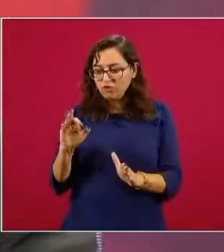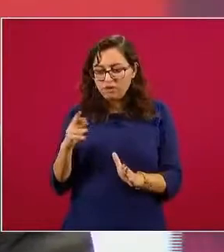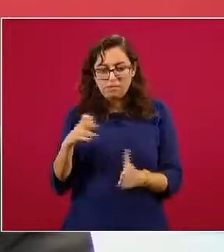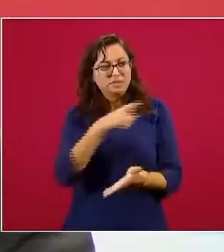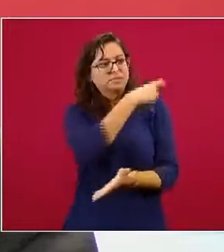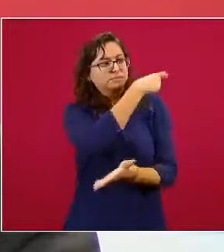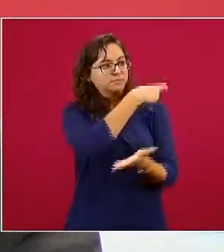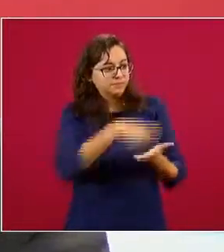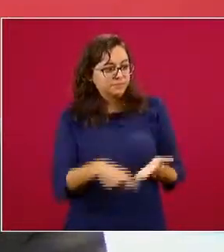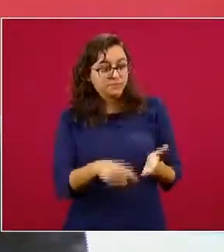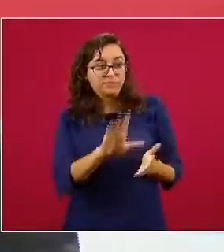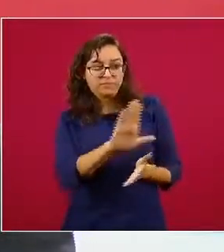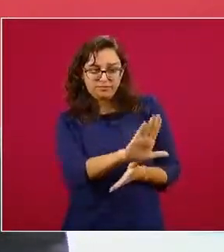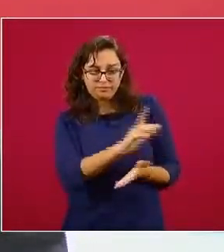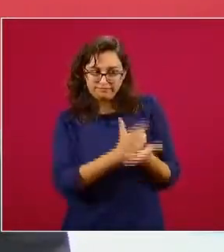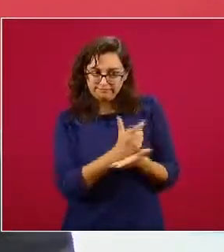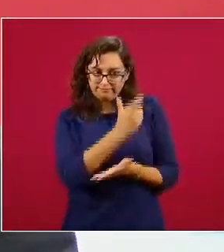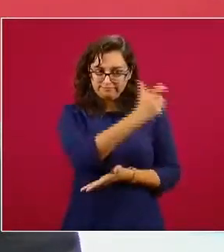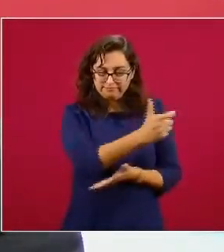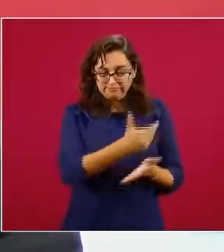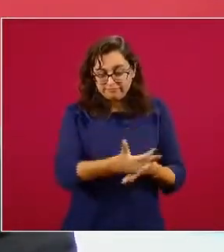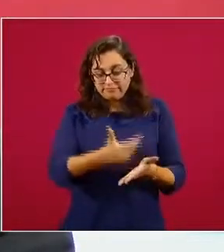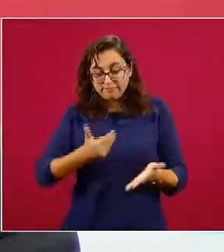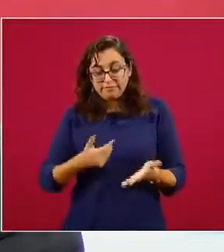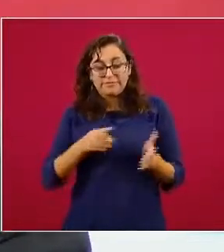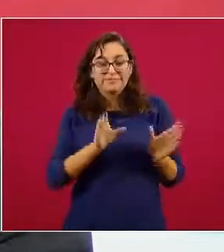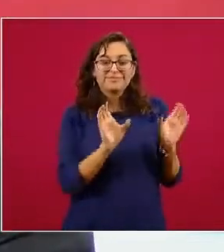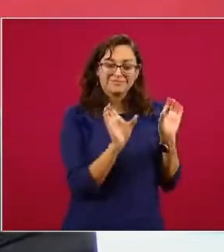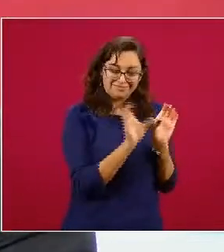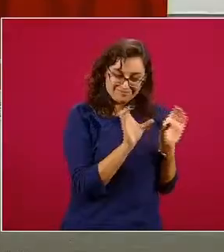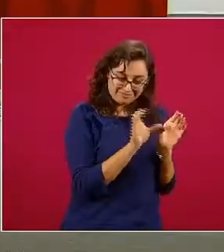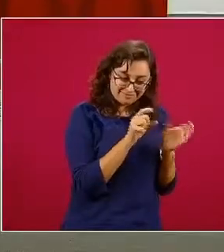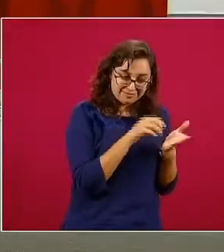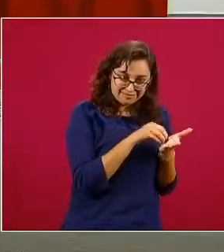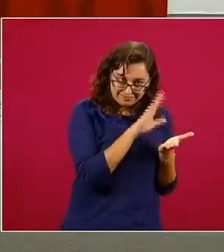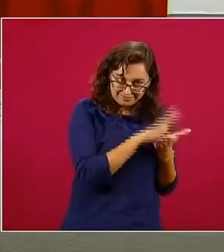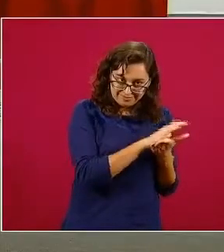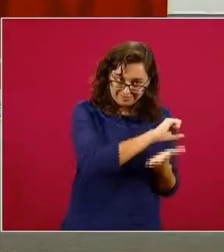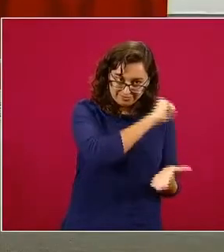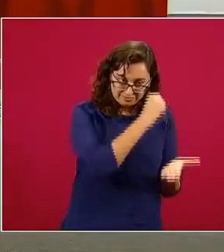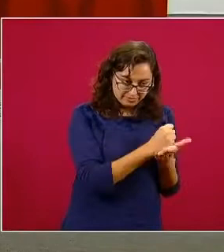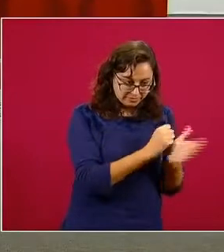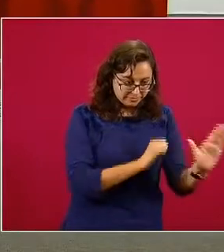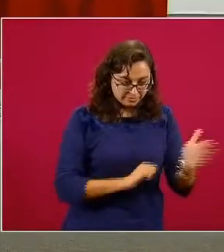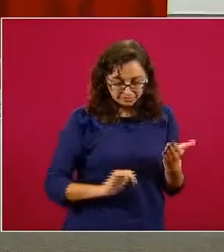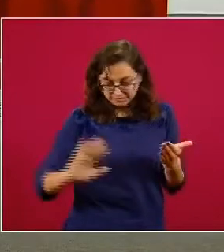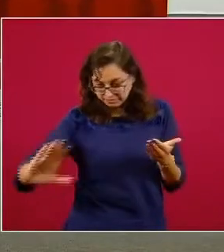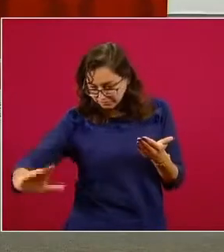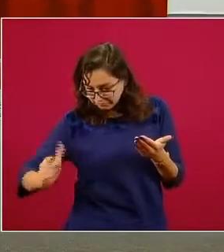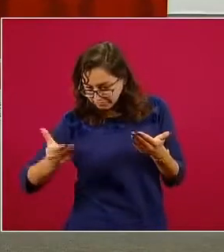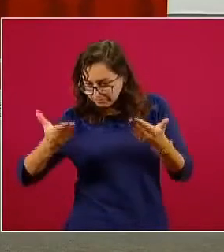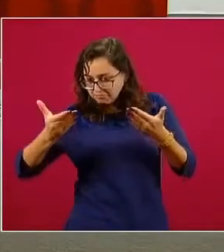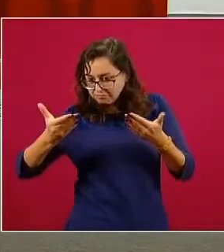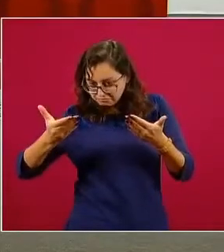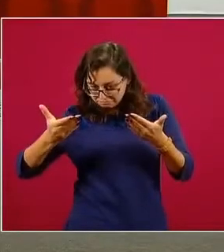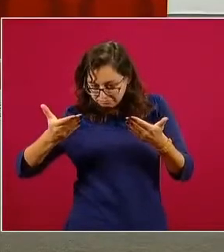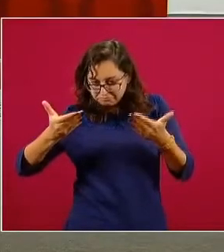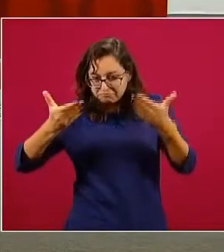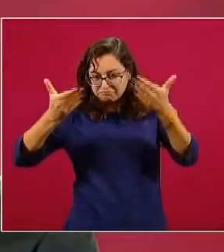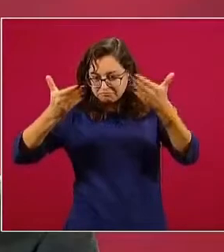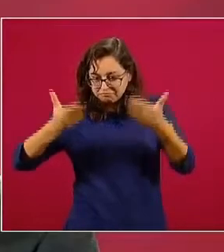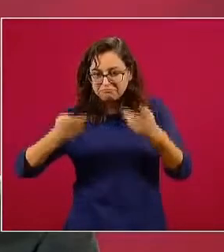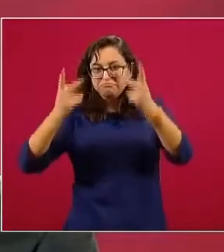para verificar que cumple con las condiciones registradas precisamente en la ficha técnica o el expediente técnico